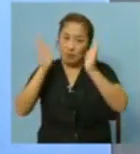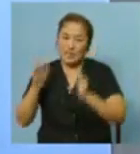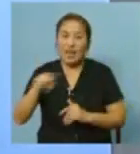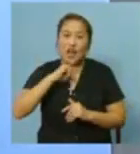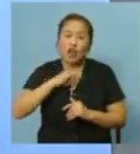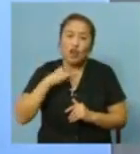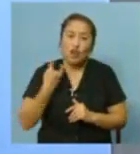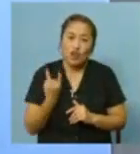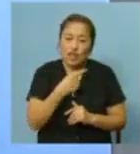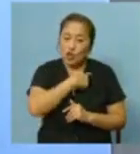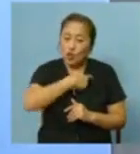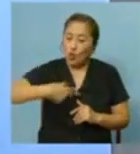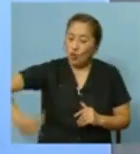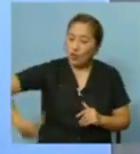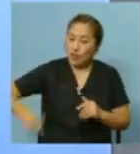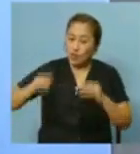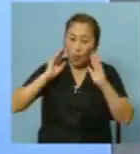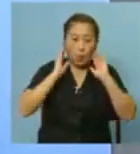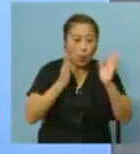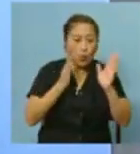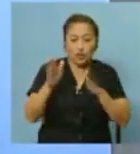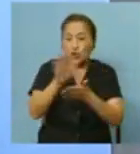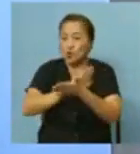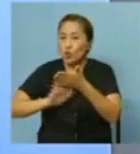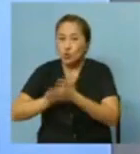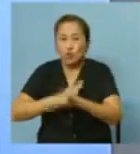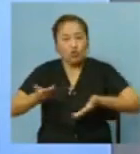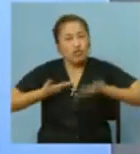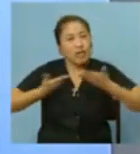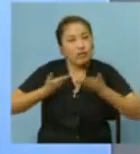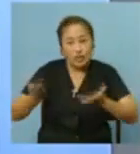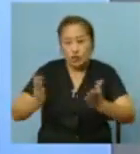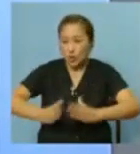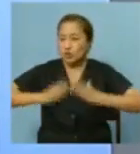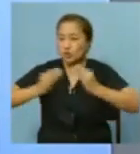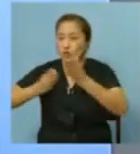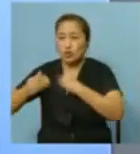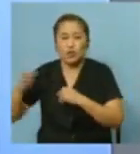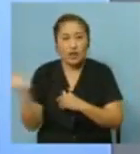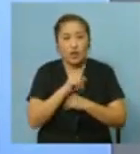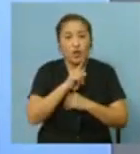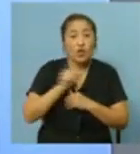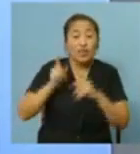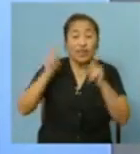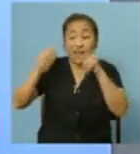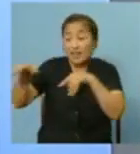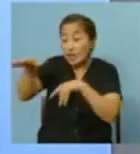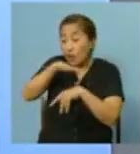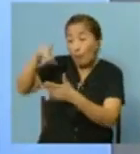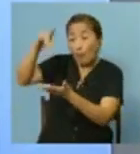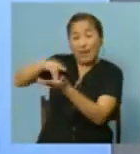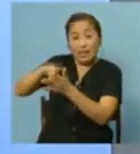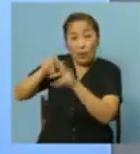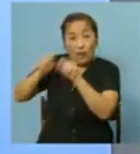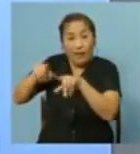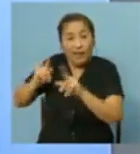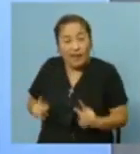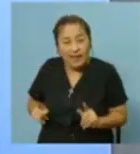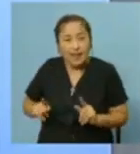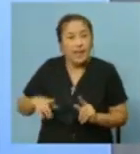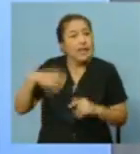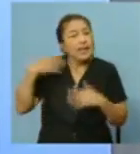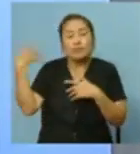puesto en alguna obra en algún servicio este y en el caso de nuestra zona de perico es